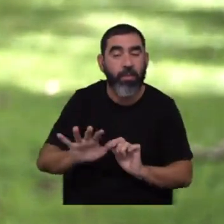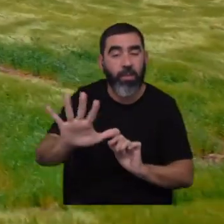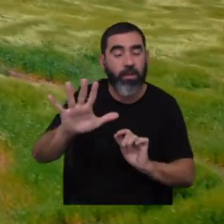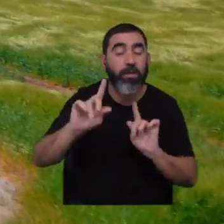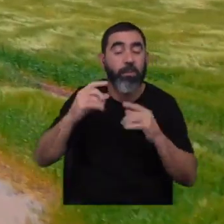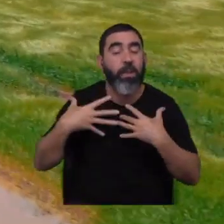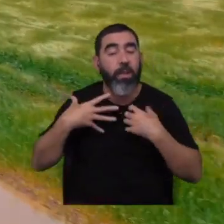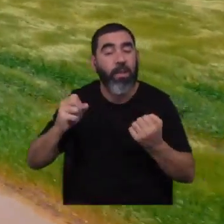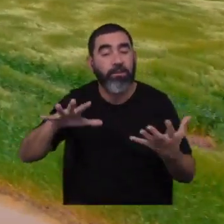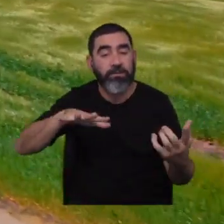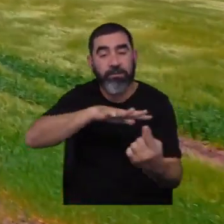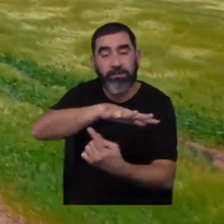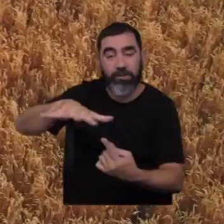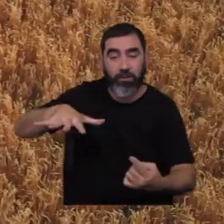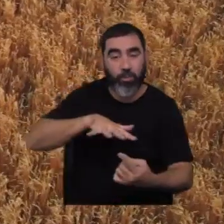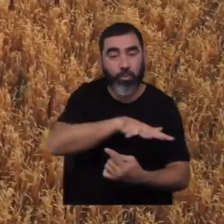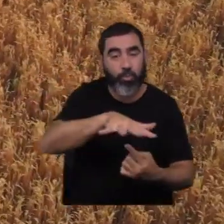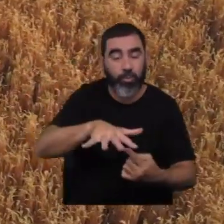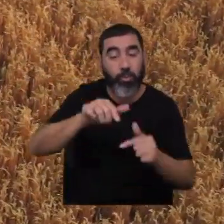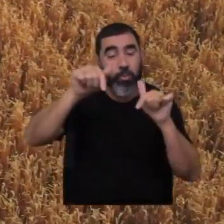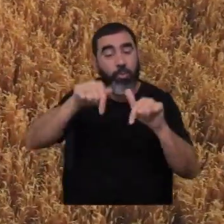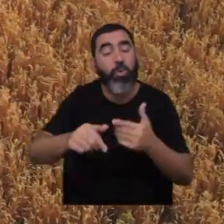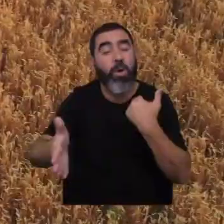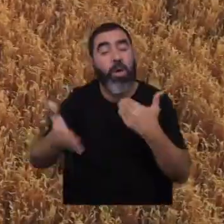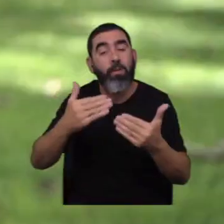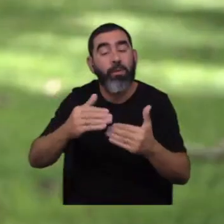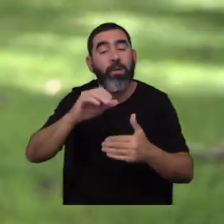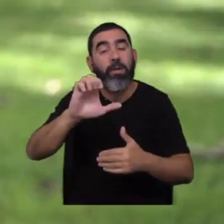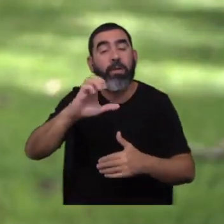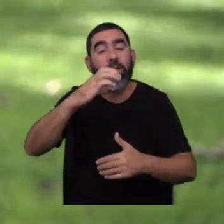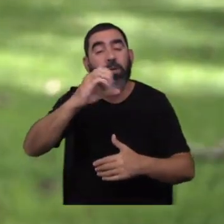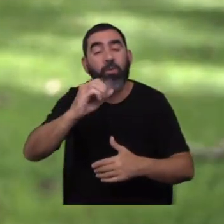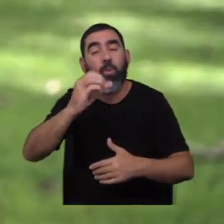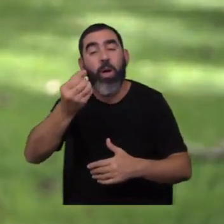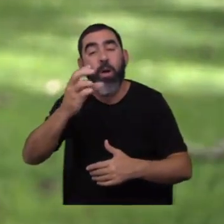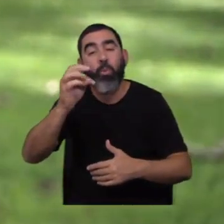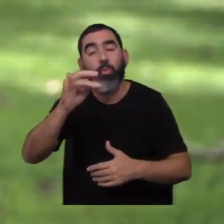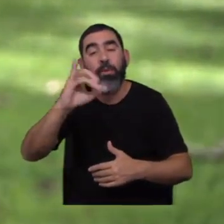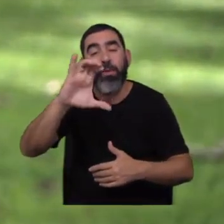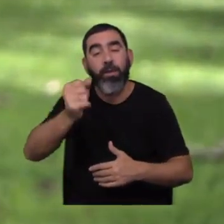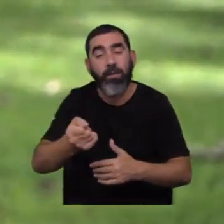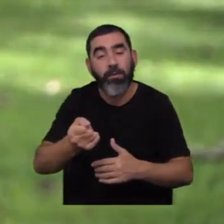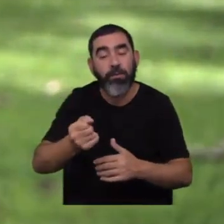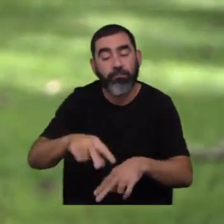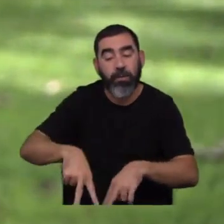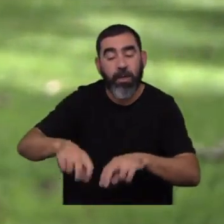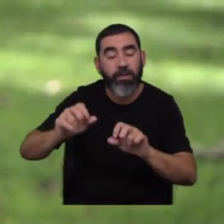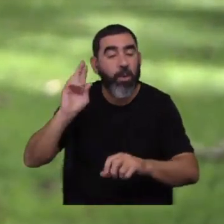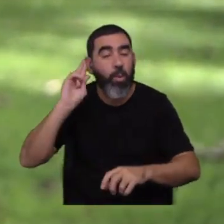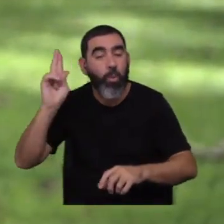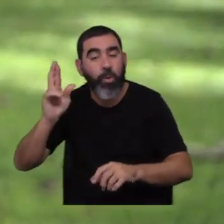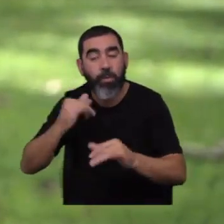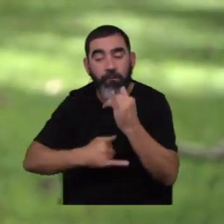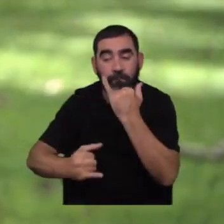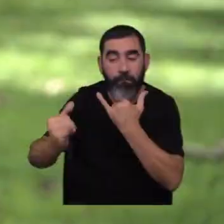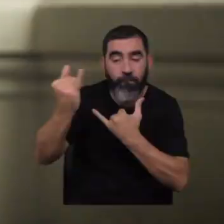de ese ambiente. Hoy vamos a hablar de ecoacústica, una disciplina que analiza los sonidos para obtener